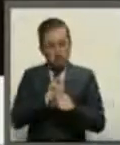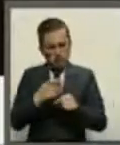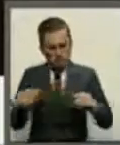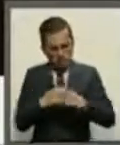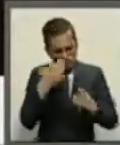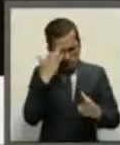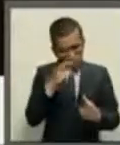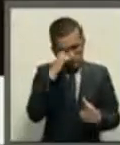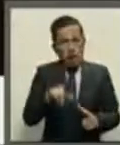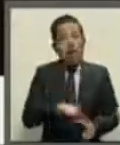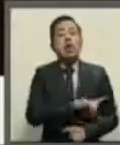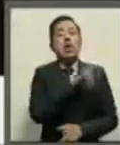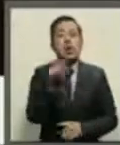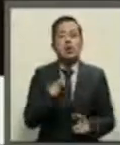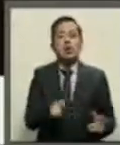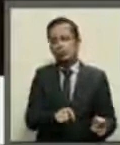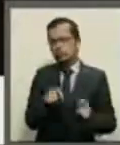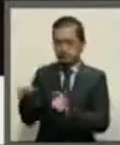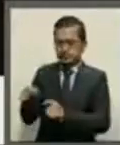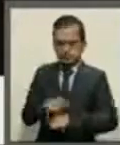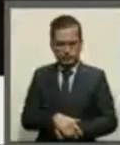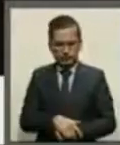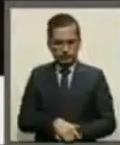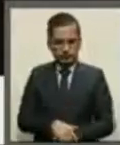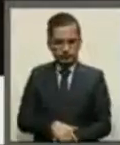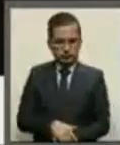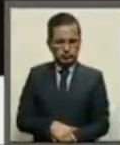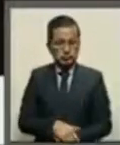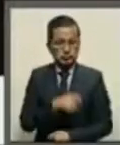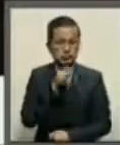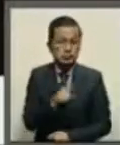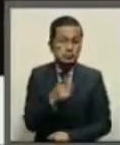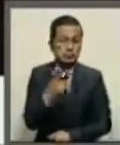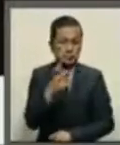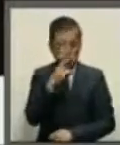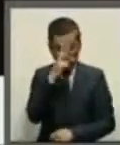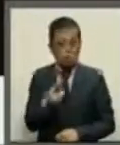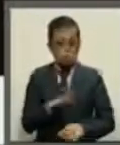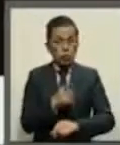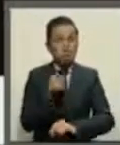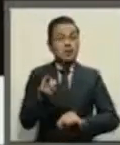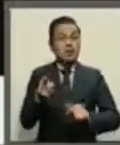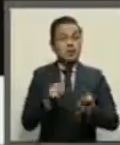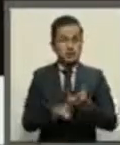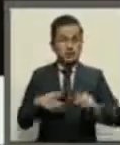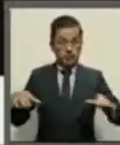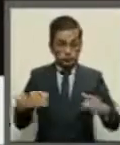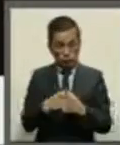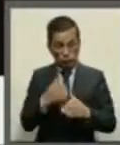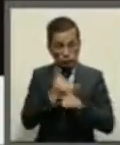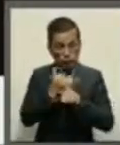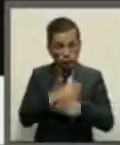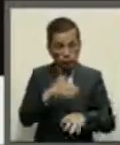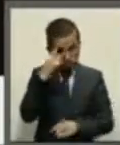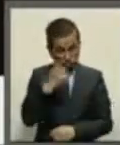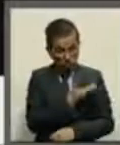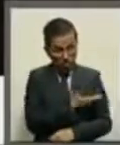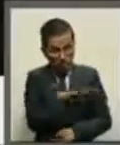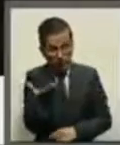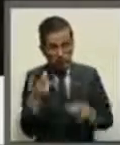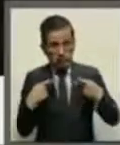cargo. Máxime cuando ello definitivamente podría repercutir en el manejo y salvaguarda de la información